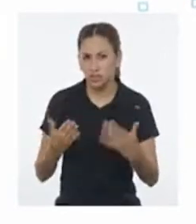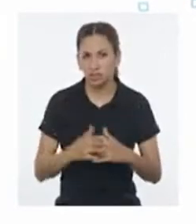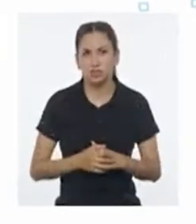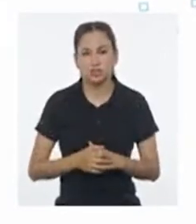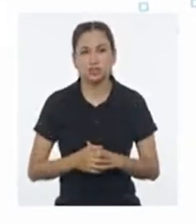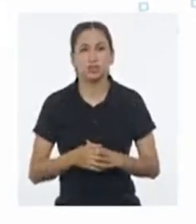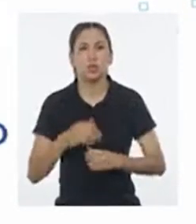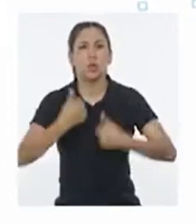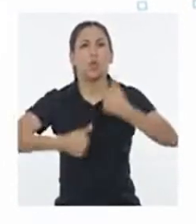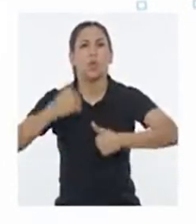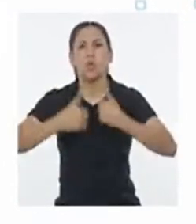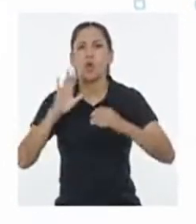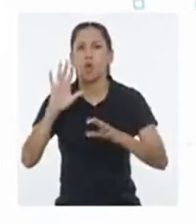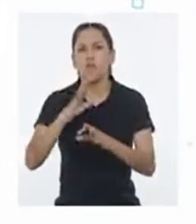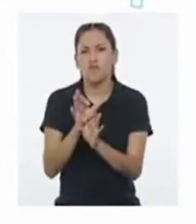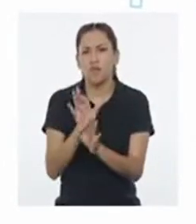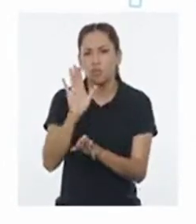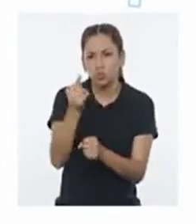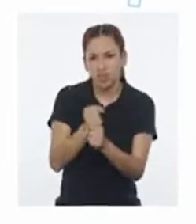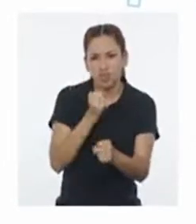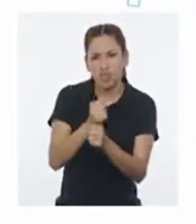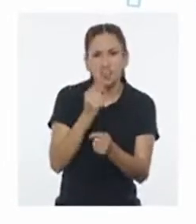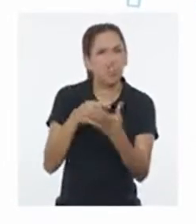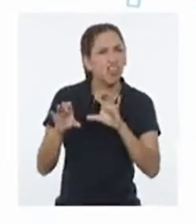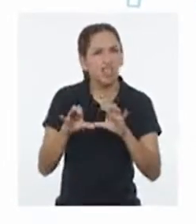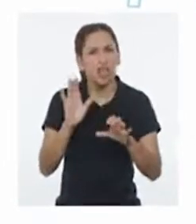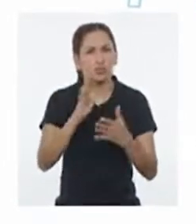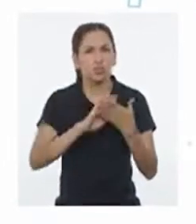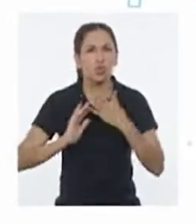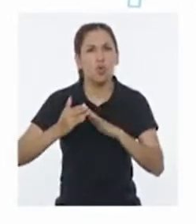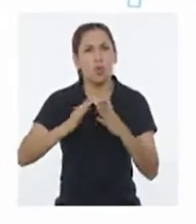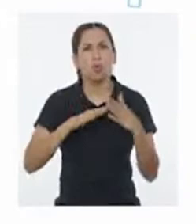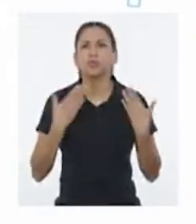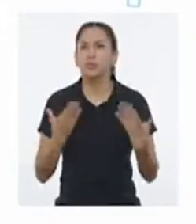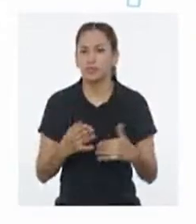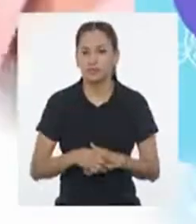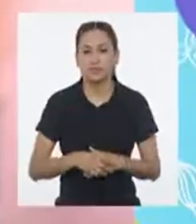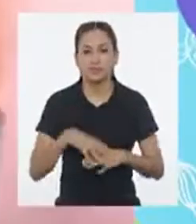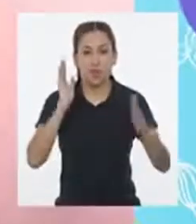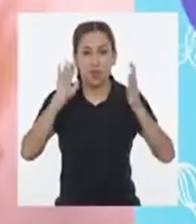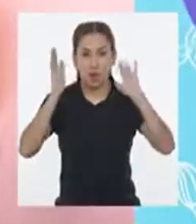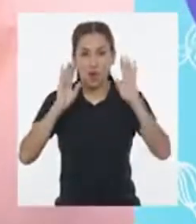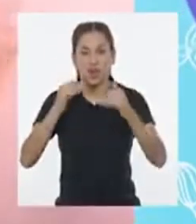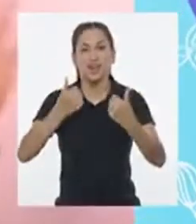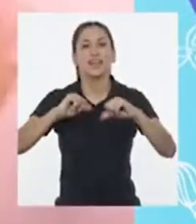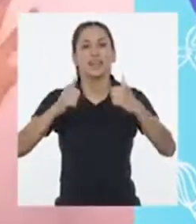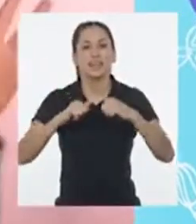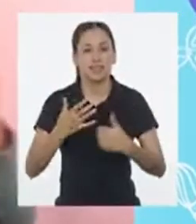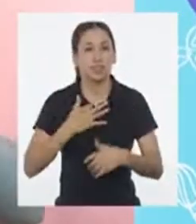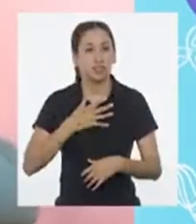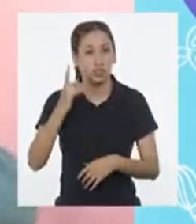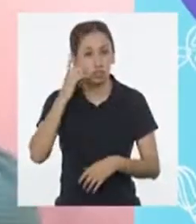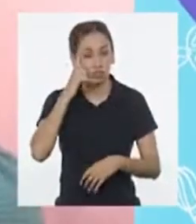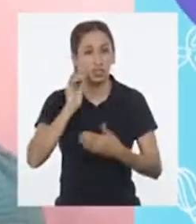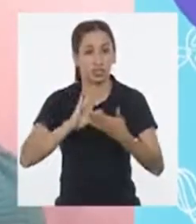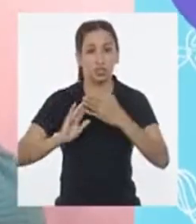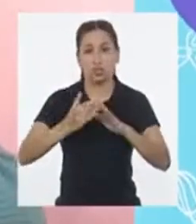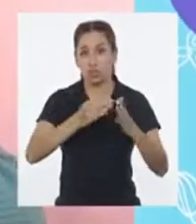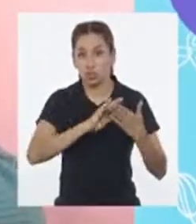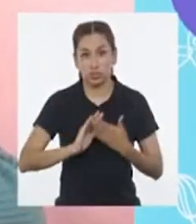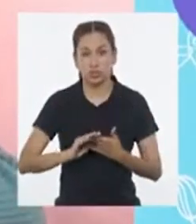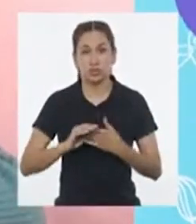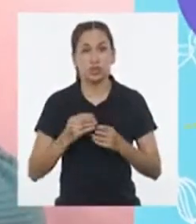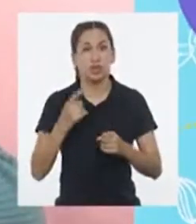comunidades? ¿Cuáles eran las formas de trabajo que realizaba la población? Hola, ¿qué tal? Creo que